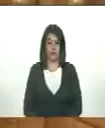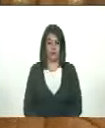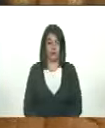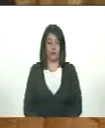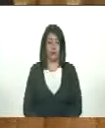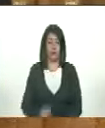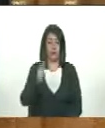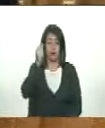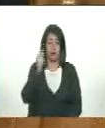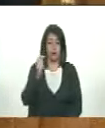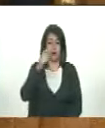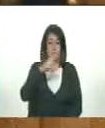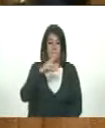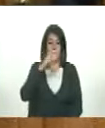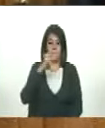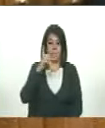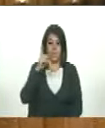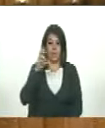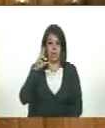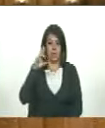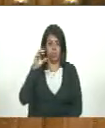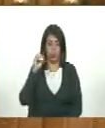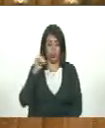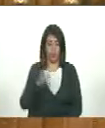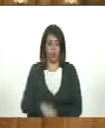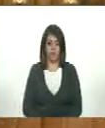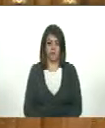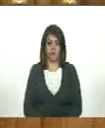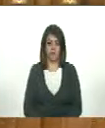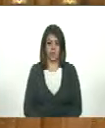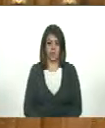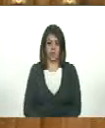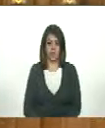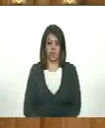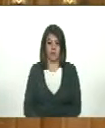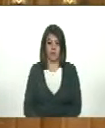Dejamos el derecho de palabra al diputado Pedro Rojas.